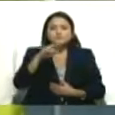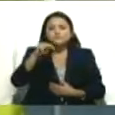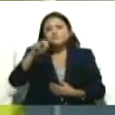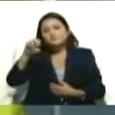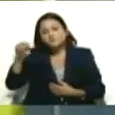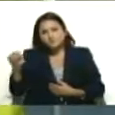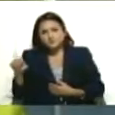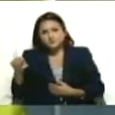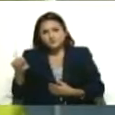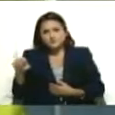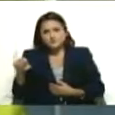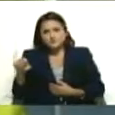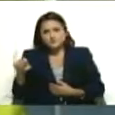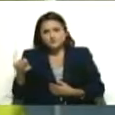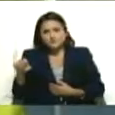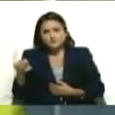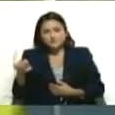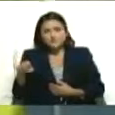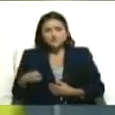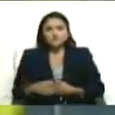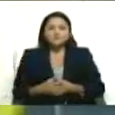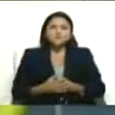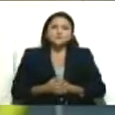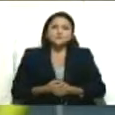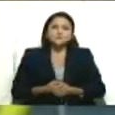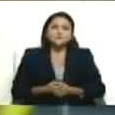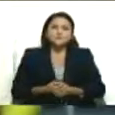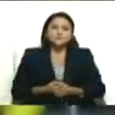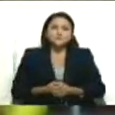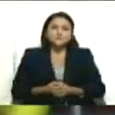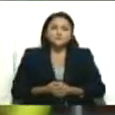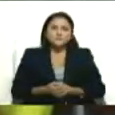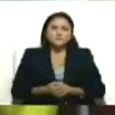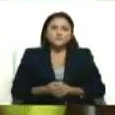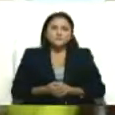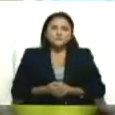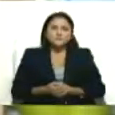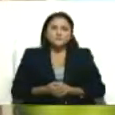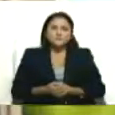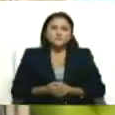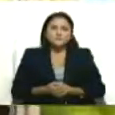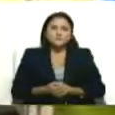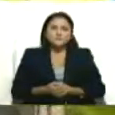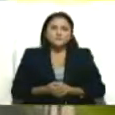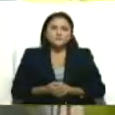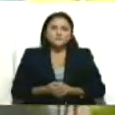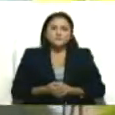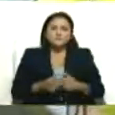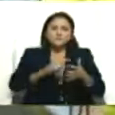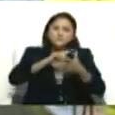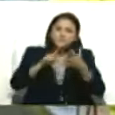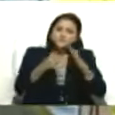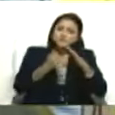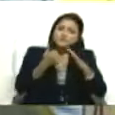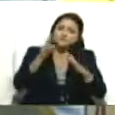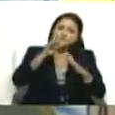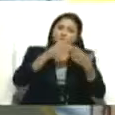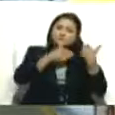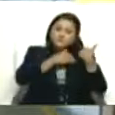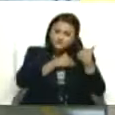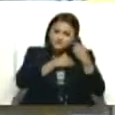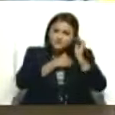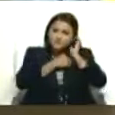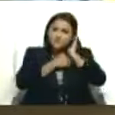Consejo Nacional Electoral, Poder Electoral, uno de los cinco poderes de la República Bolivariana